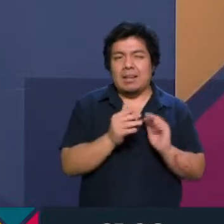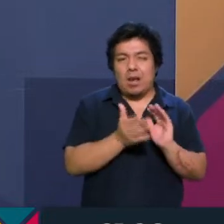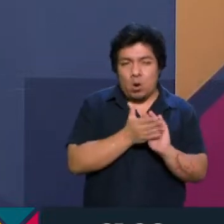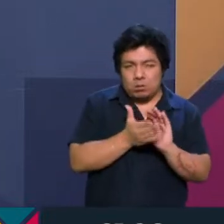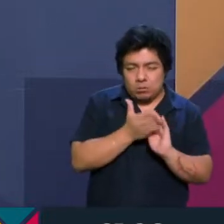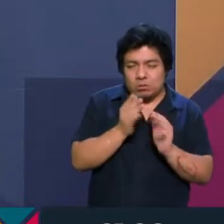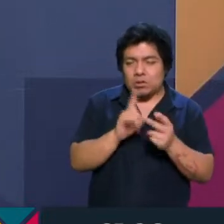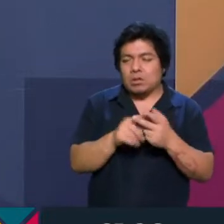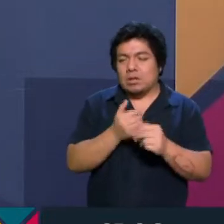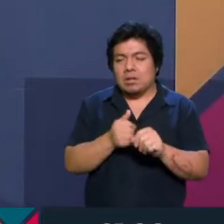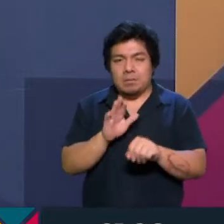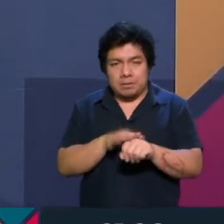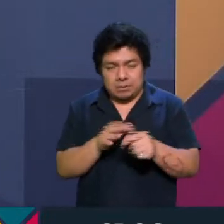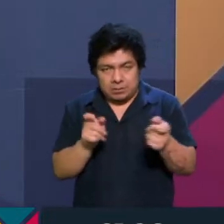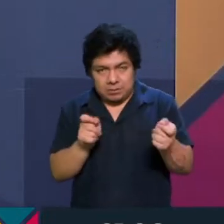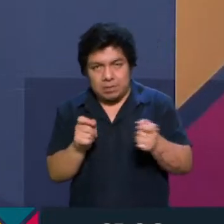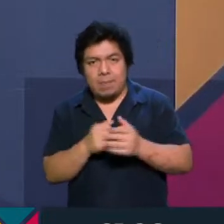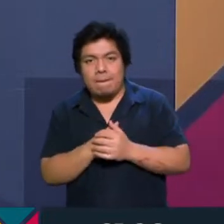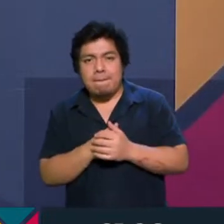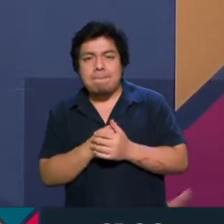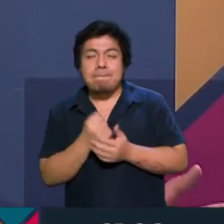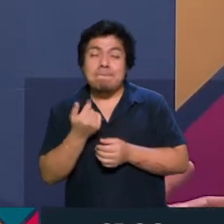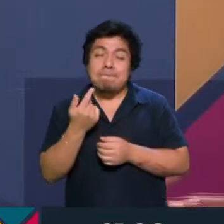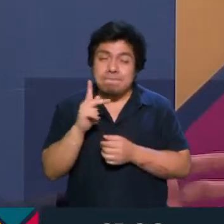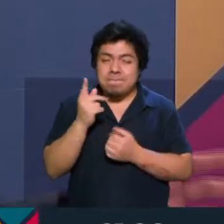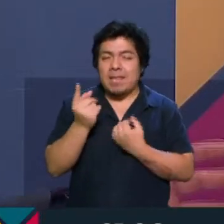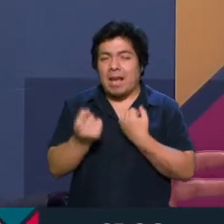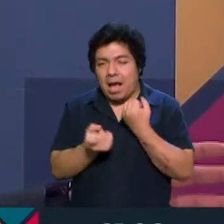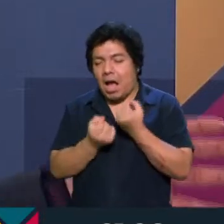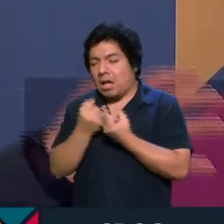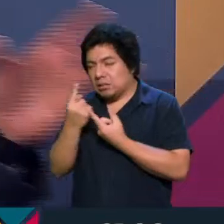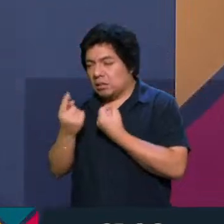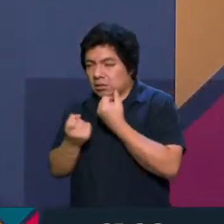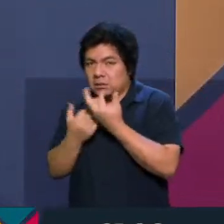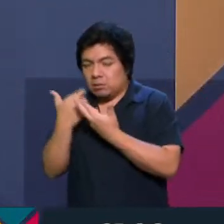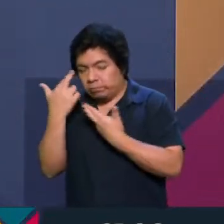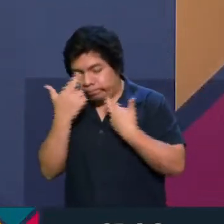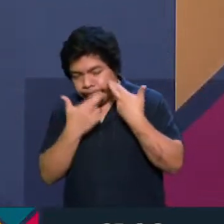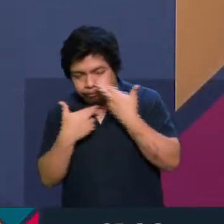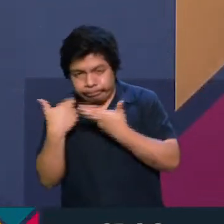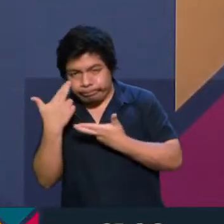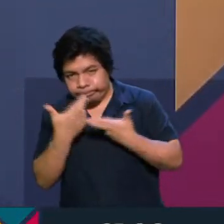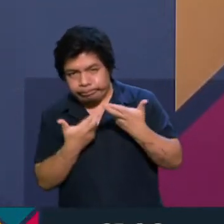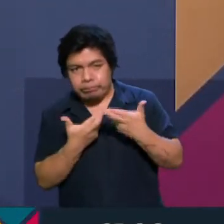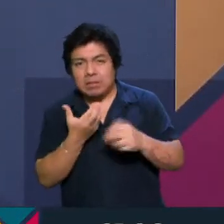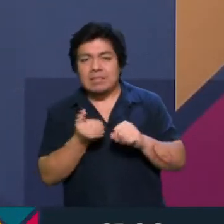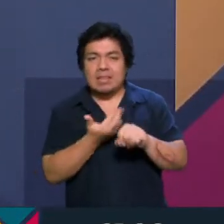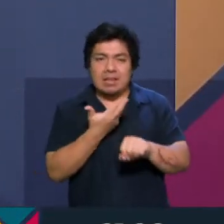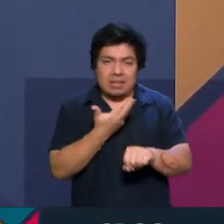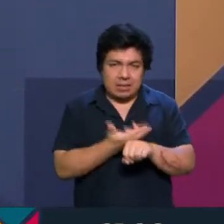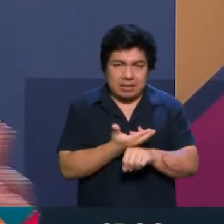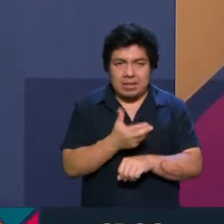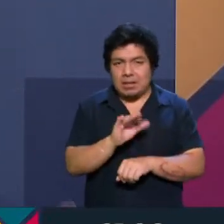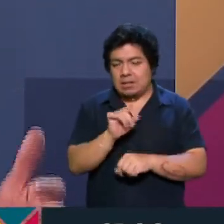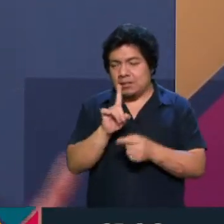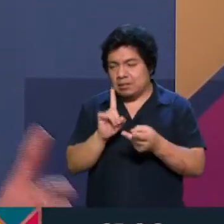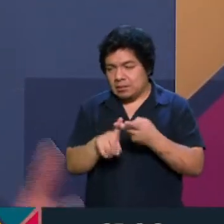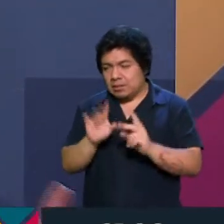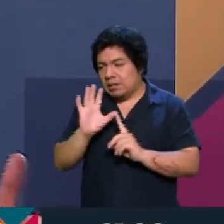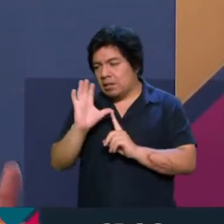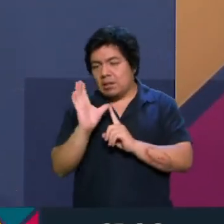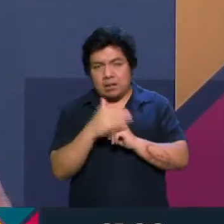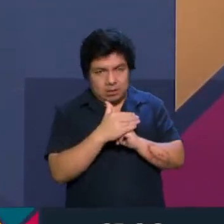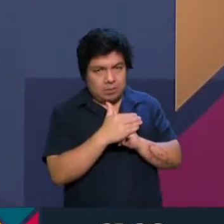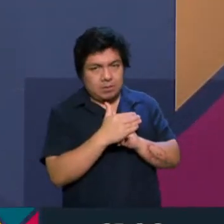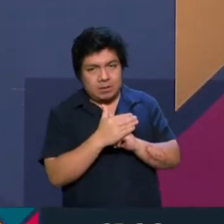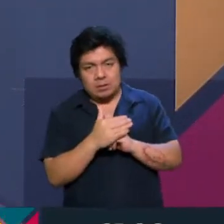administración, pero también hay algunas cuestiones que tienen que analizarse. Secretaría de Hacienda y Crédito Público y la Comisión Nacional